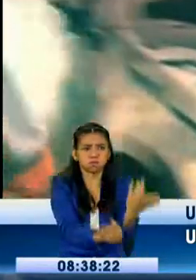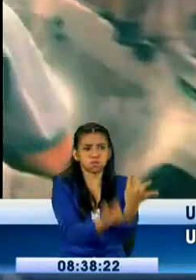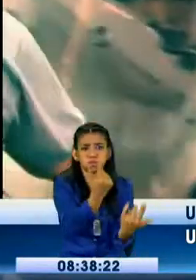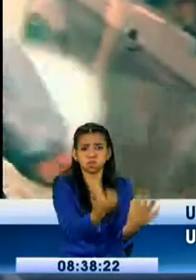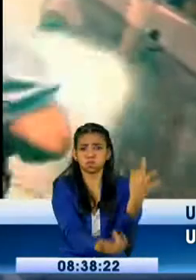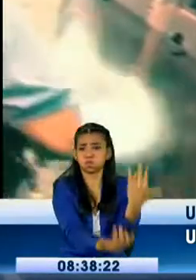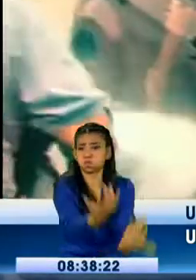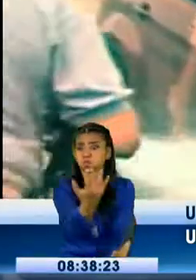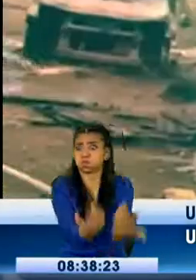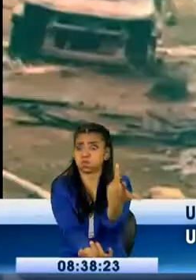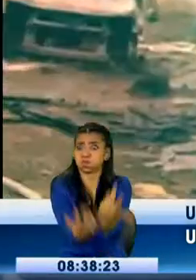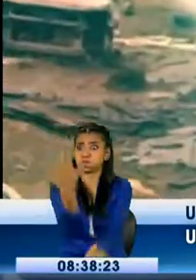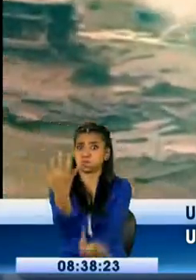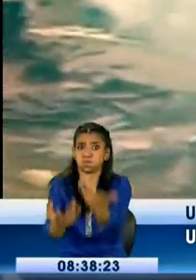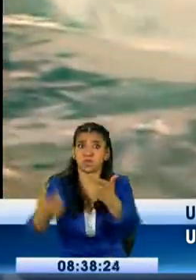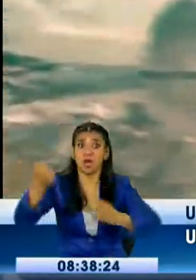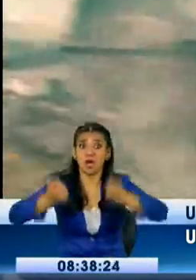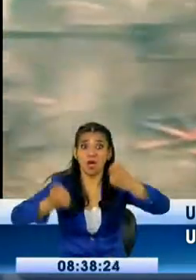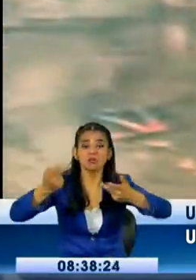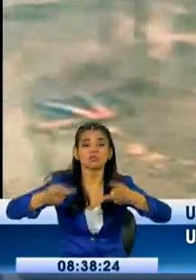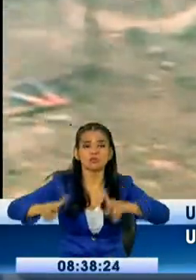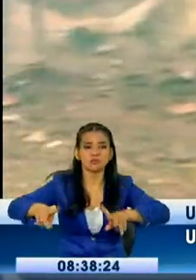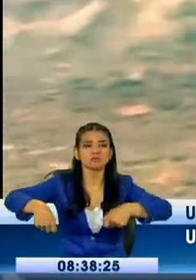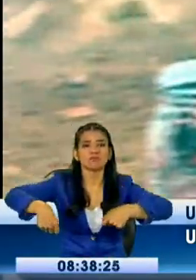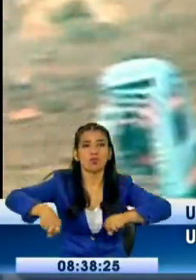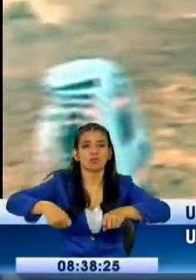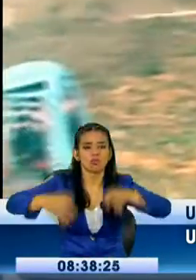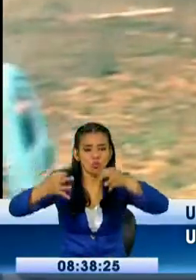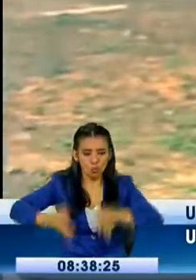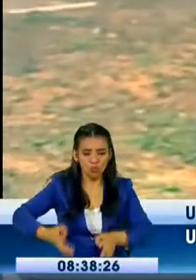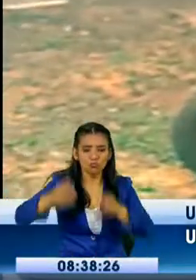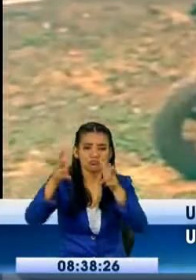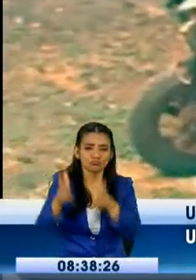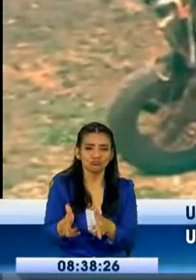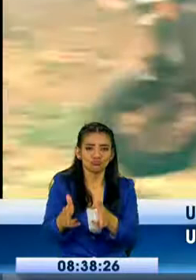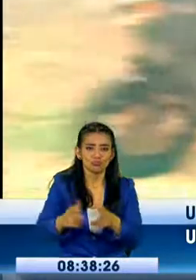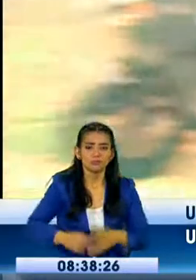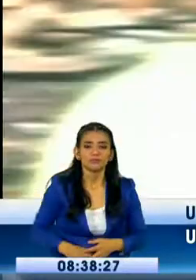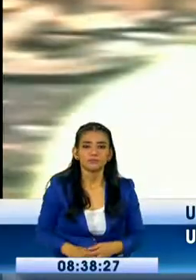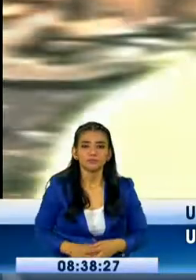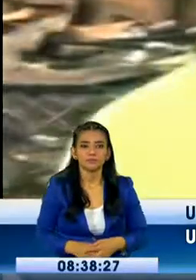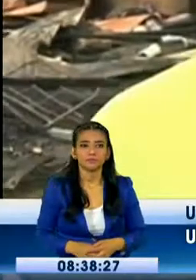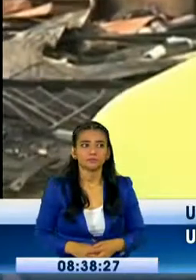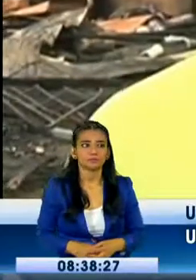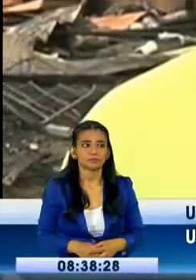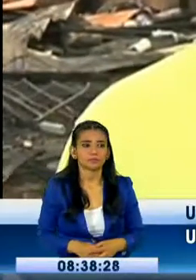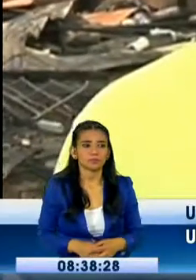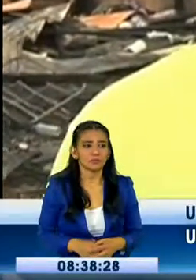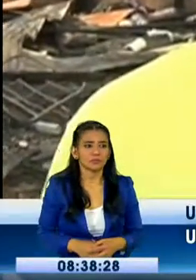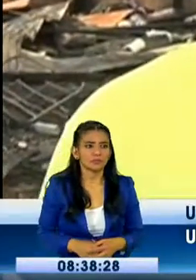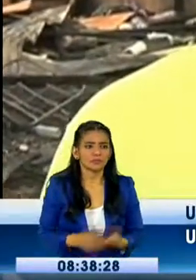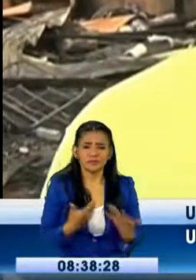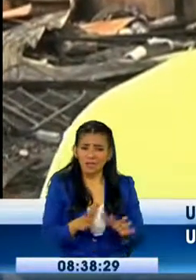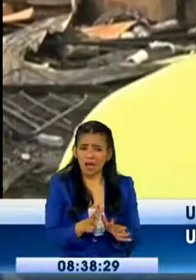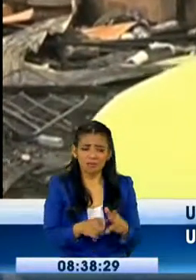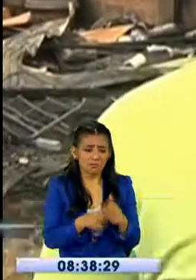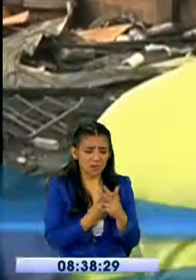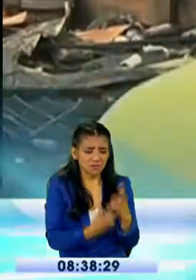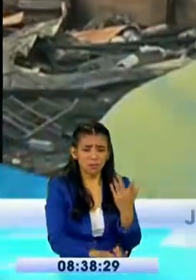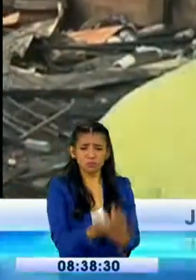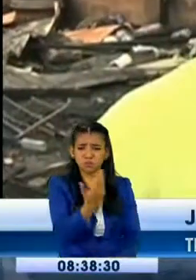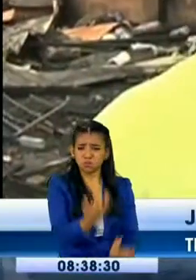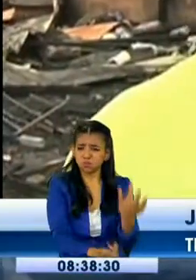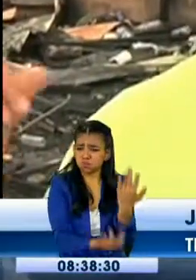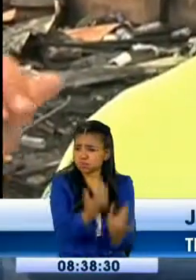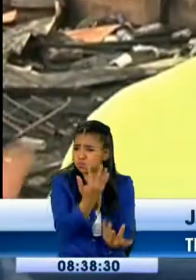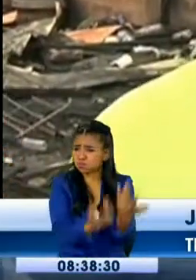llegar a un auto y una moto que se encontraban estacionados en el punto. Y empezó un arderío a arder y, o sea,